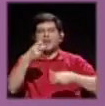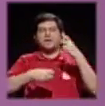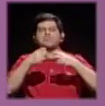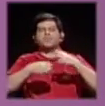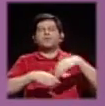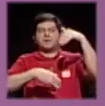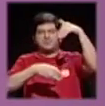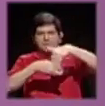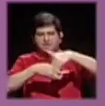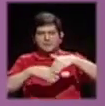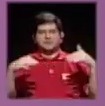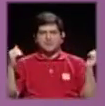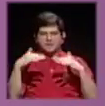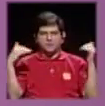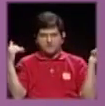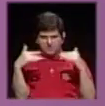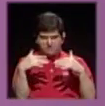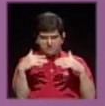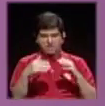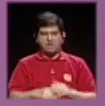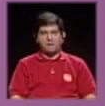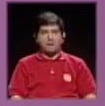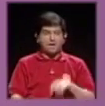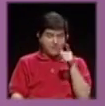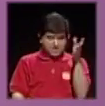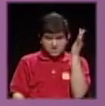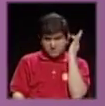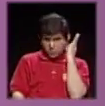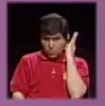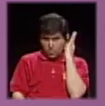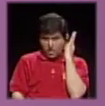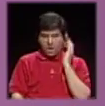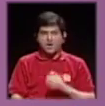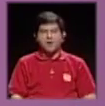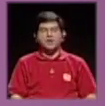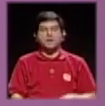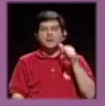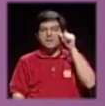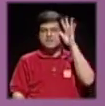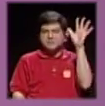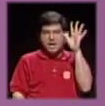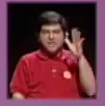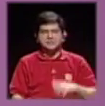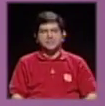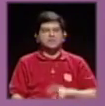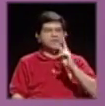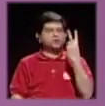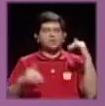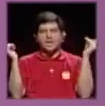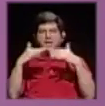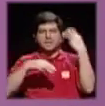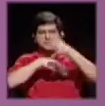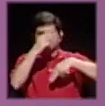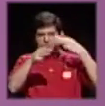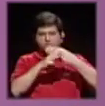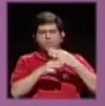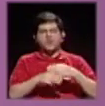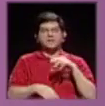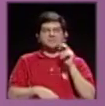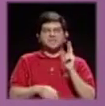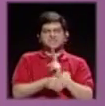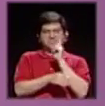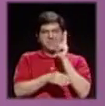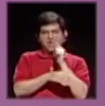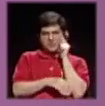armado. Justo estas mujeres asiáticas que durante la Segunda Guerra Mundial fueron